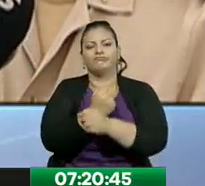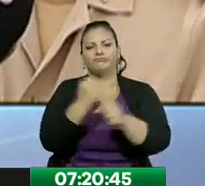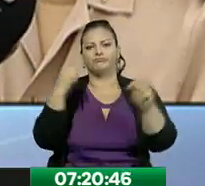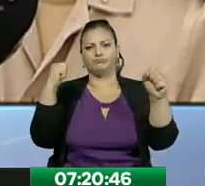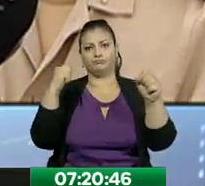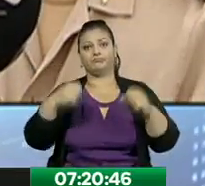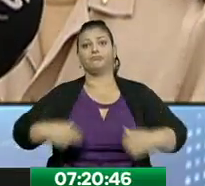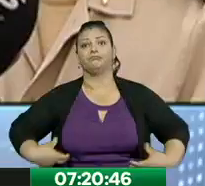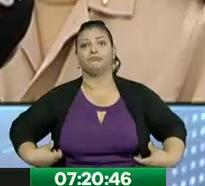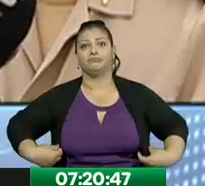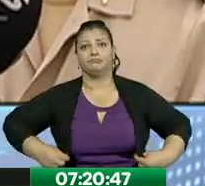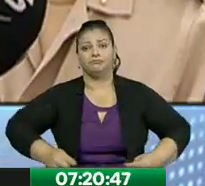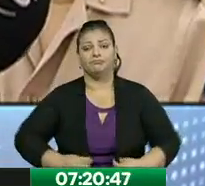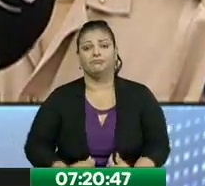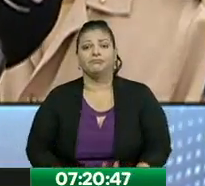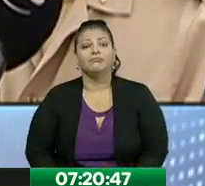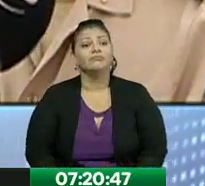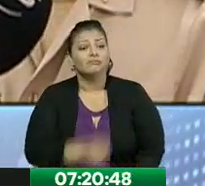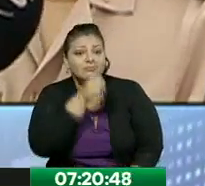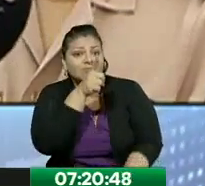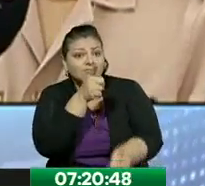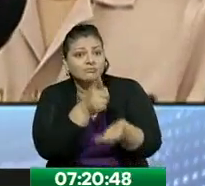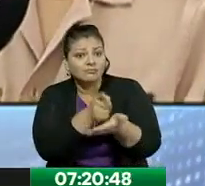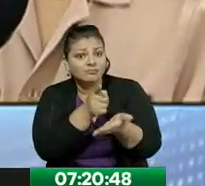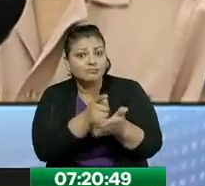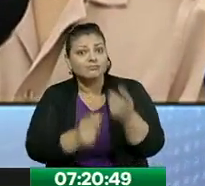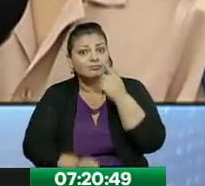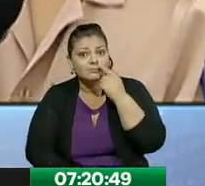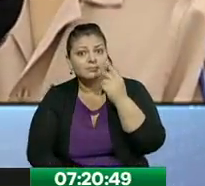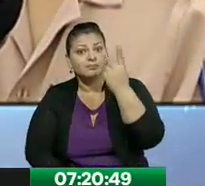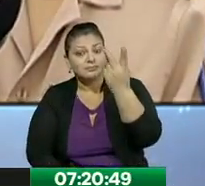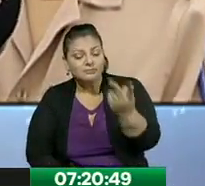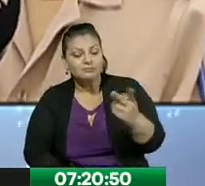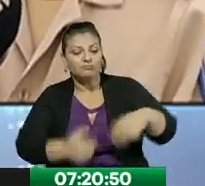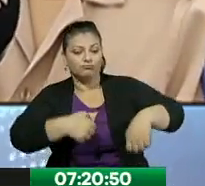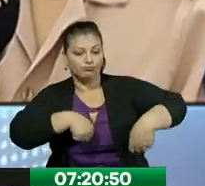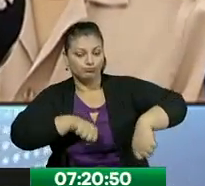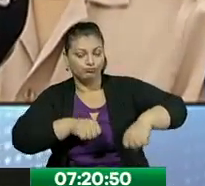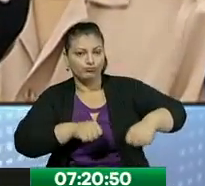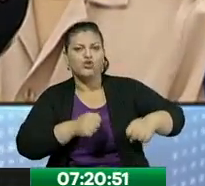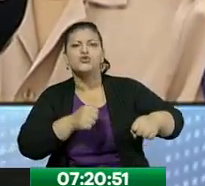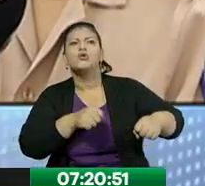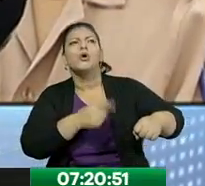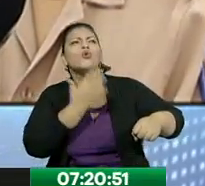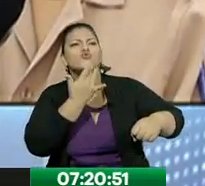vinieron dos personas en una motocicleta color negra y